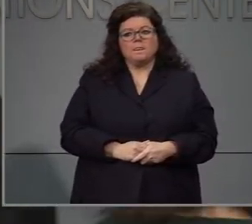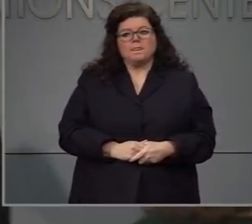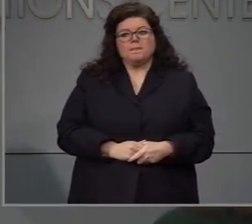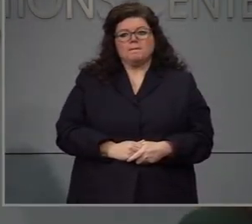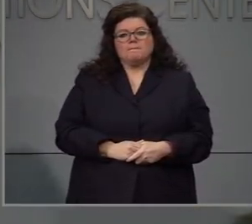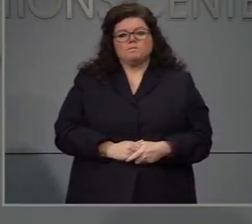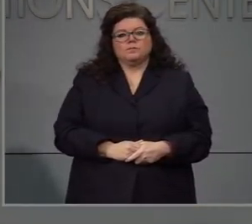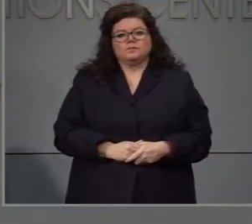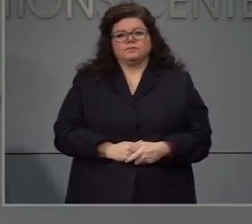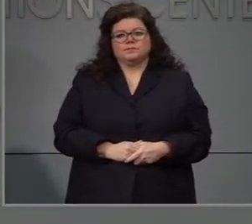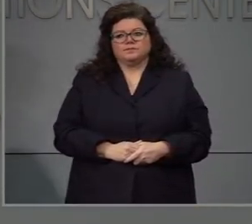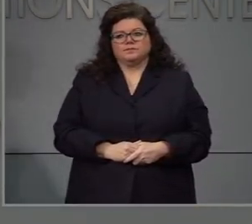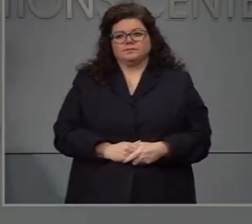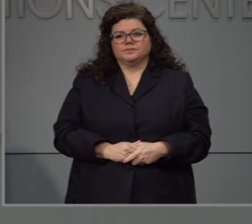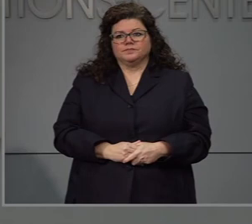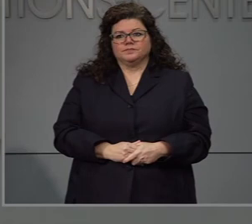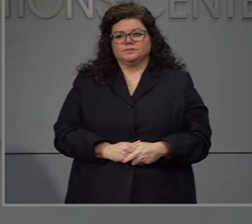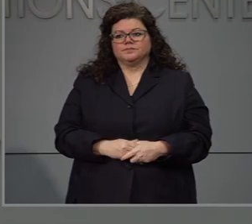Gracias.